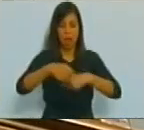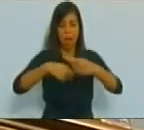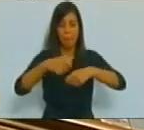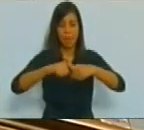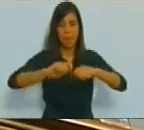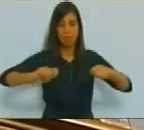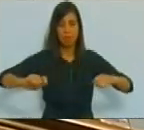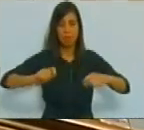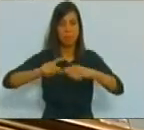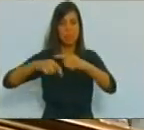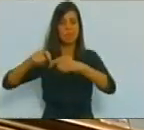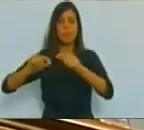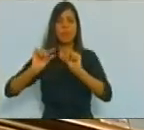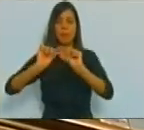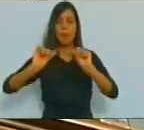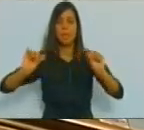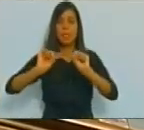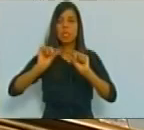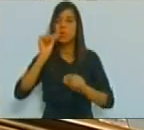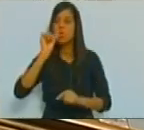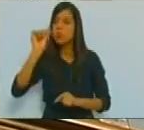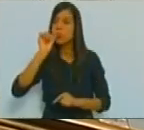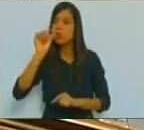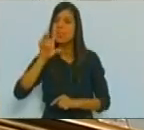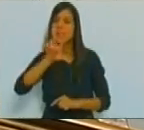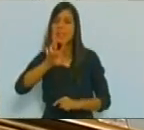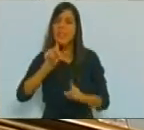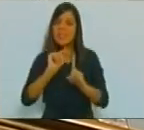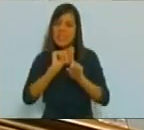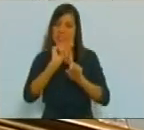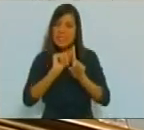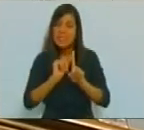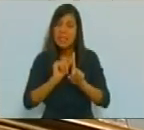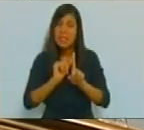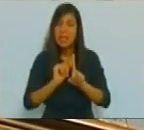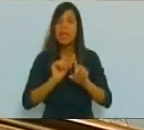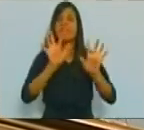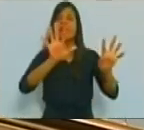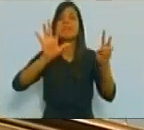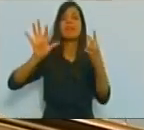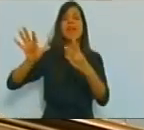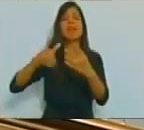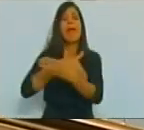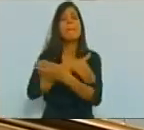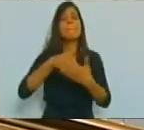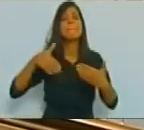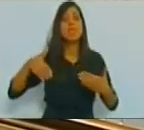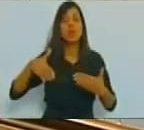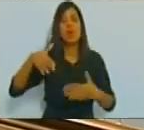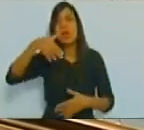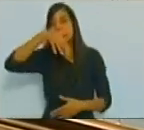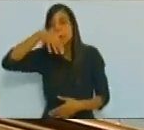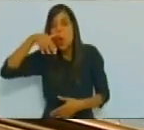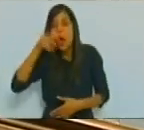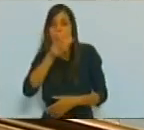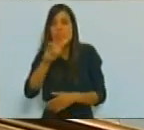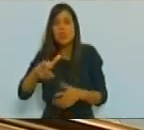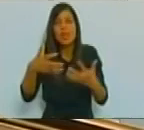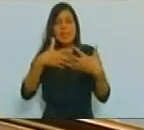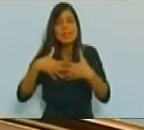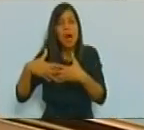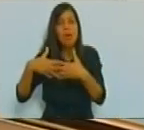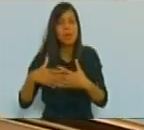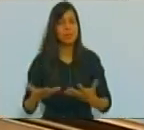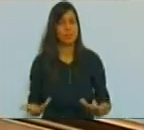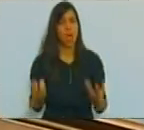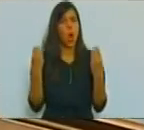papeletas o pitillos de 3 gramos se habla de 17 millones de consumidores nada más de coca cómo y dónde